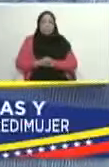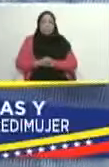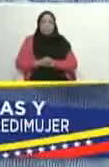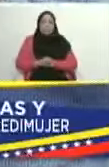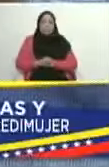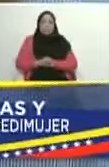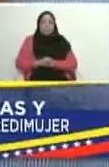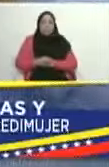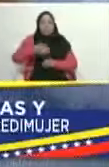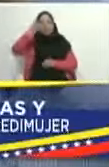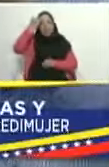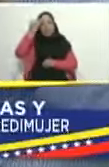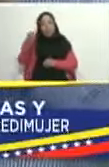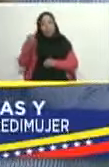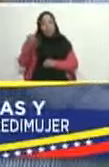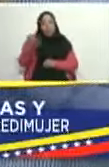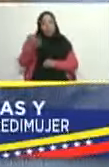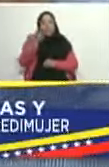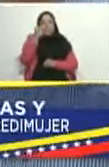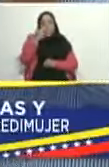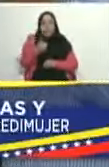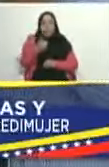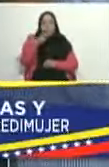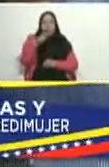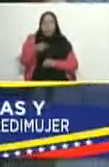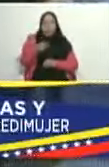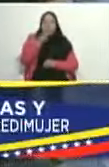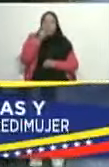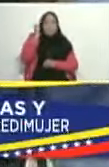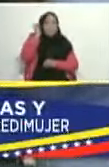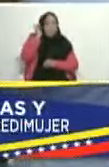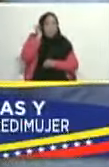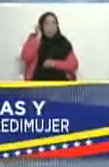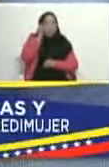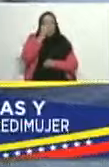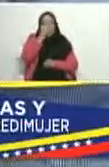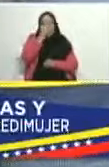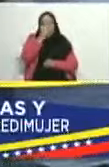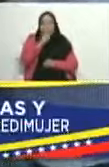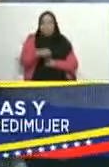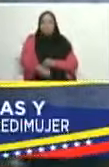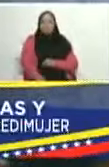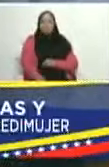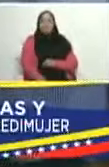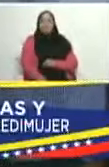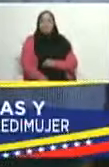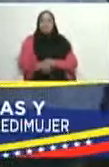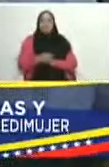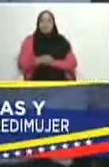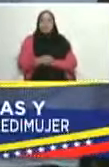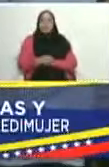Bueno, mi saludo. Bueno, Credimujer creciendo.